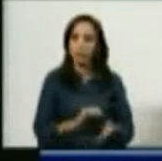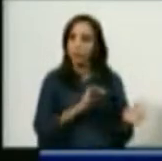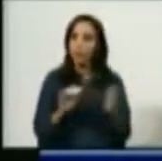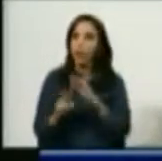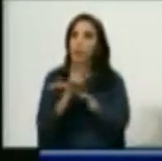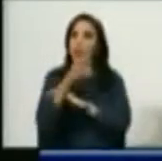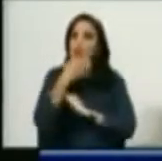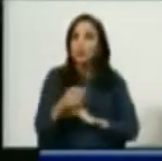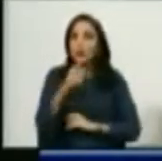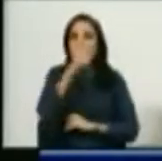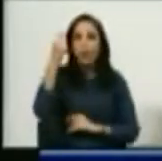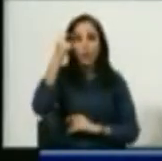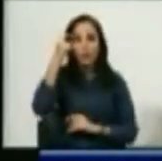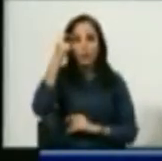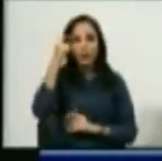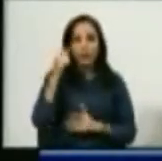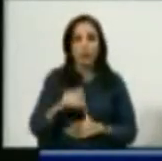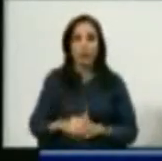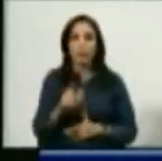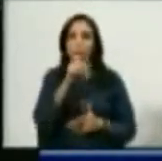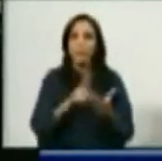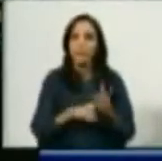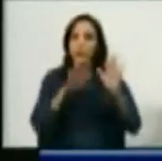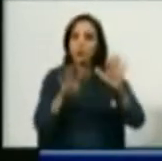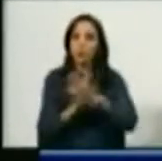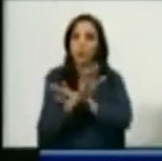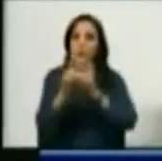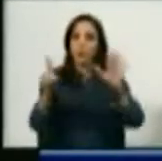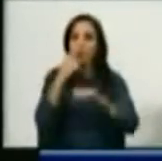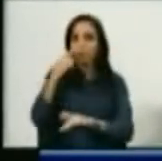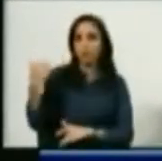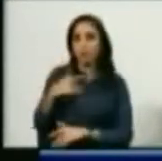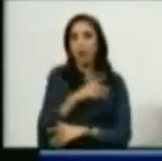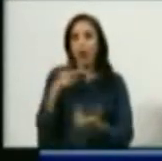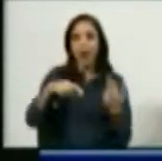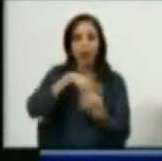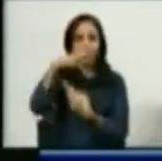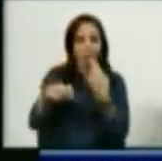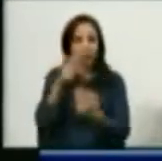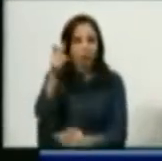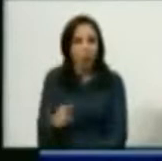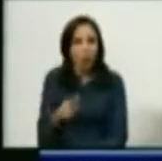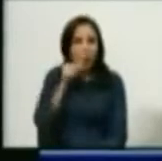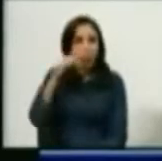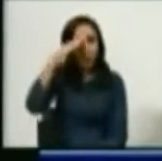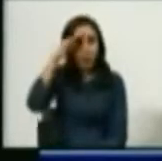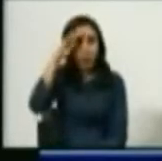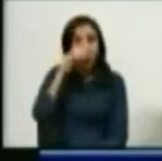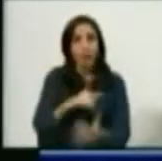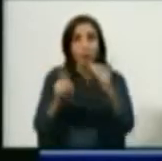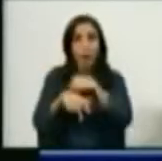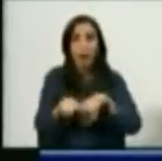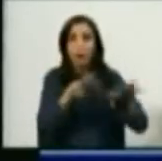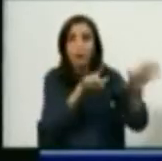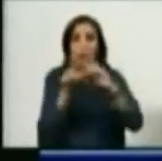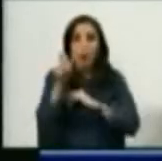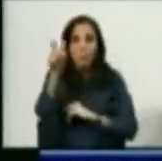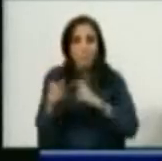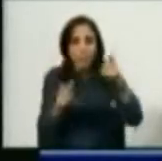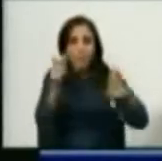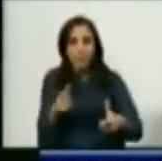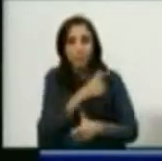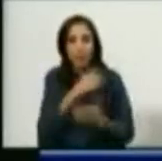diciembre de 1956 hace 62 años El Revolucionario Fidel Castro y 81 valientes combatientes